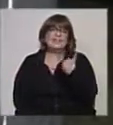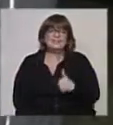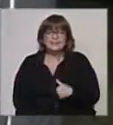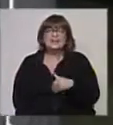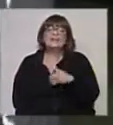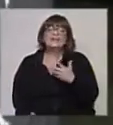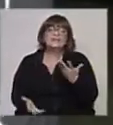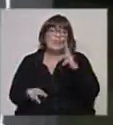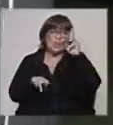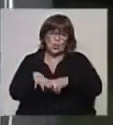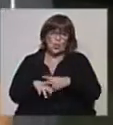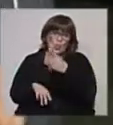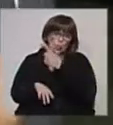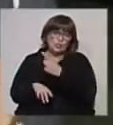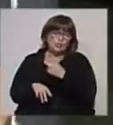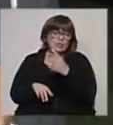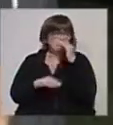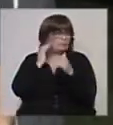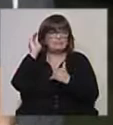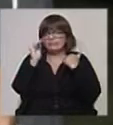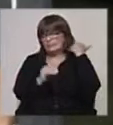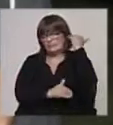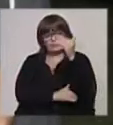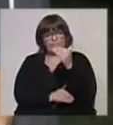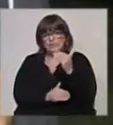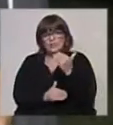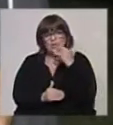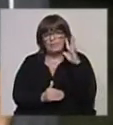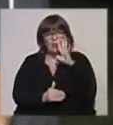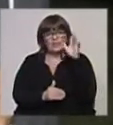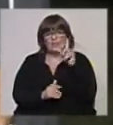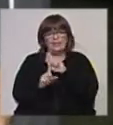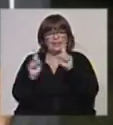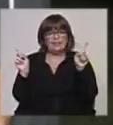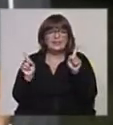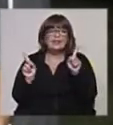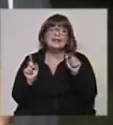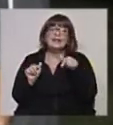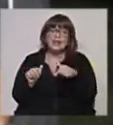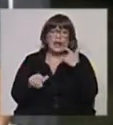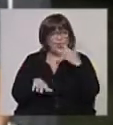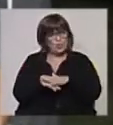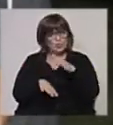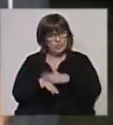me superó las expectativas, no lo esperaba esto. Y ya te digo, una responsabilidad divina que la